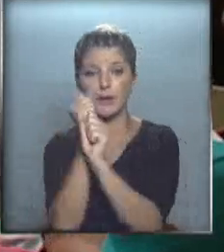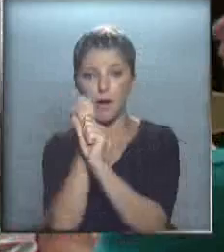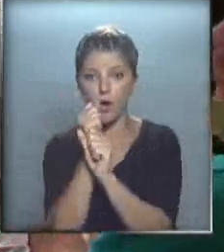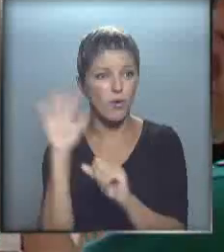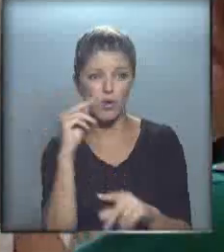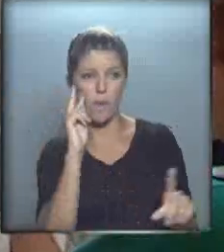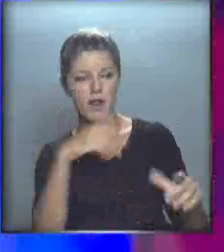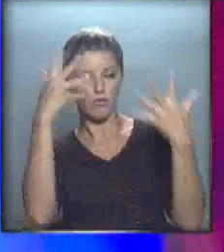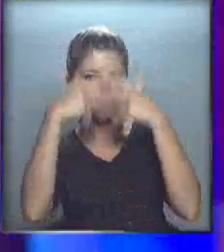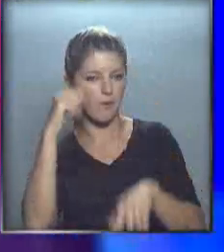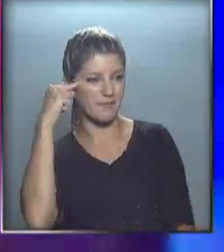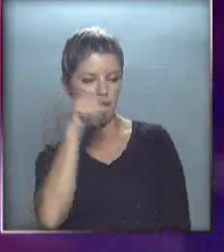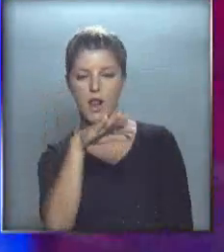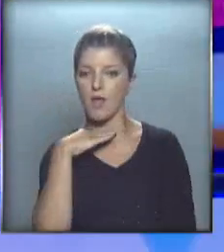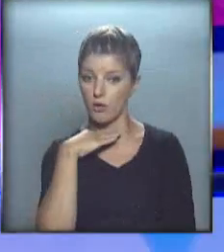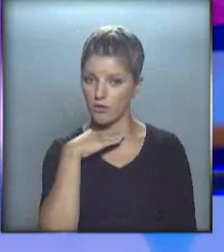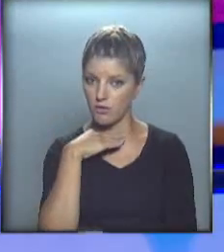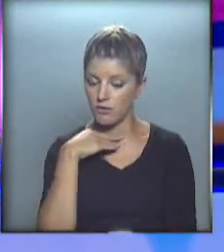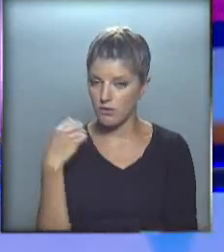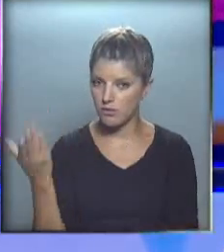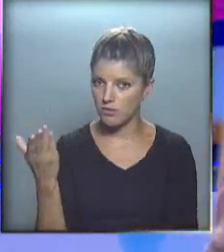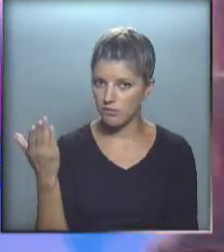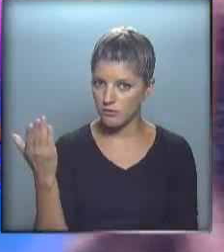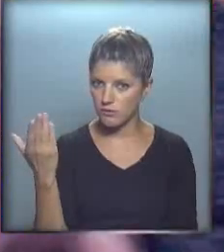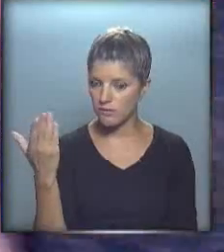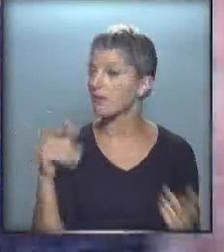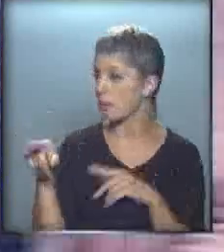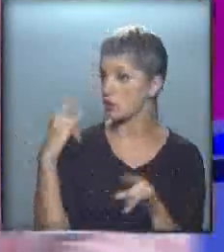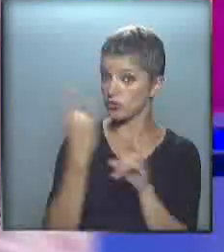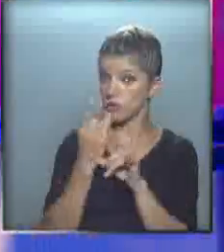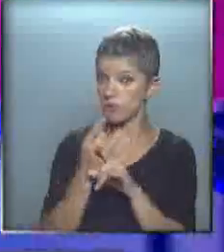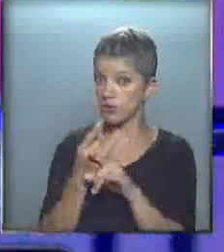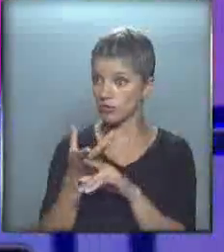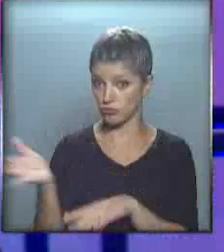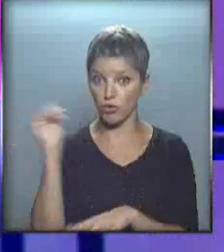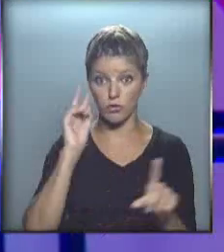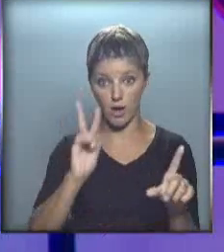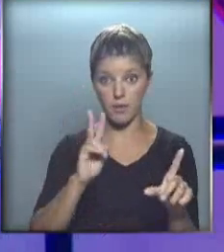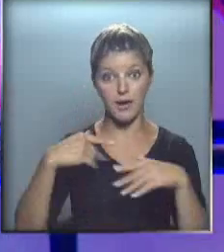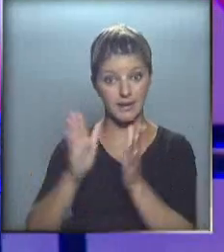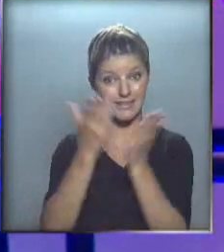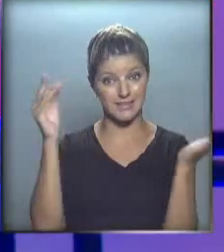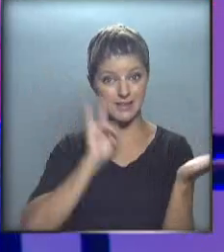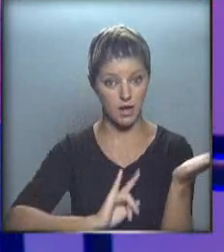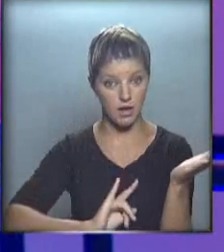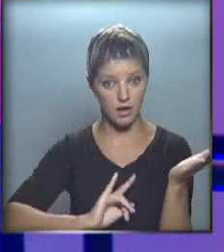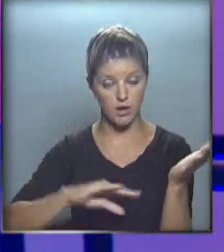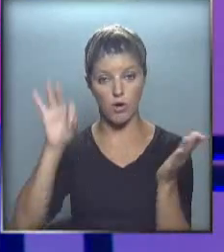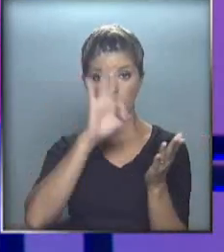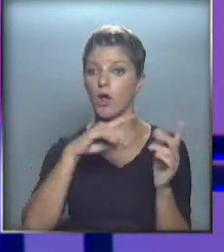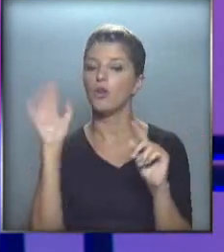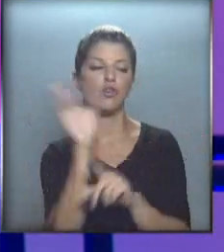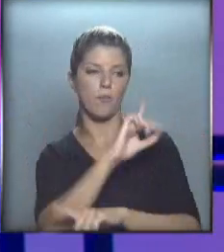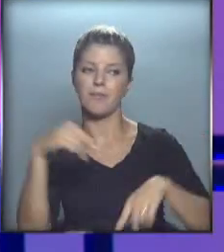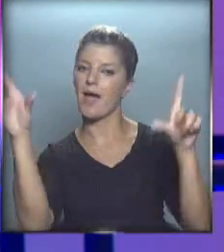en el barrio, en el trabajo. Digamos. Es el famoso scratch, lo scratchan. Tal cual. Exactamente. Sí. Ajá. ¿Y pasa todo el tiempo, todos los días en el diario pasa eso? No,